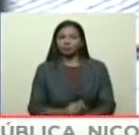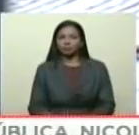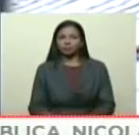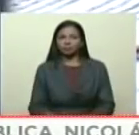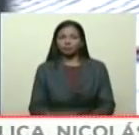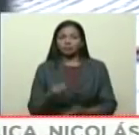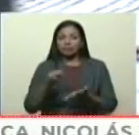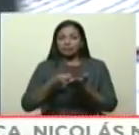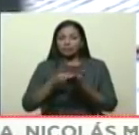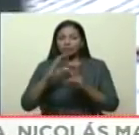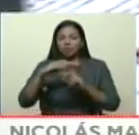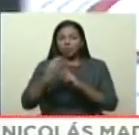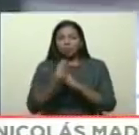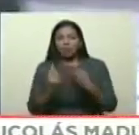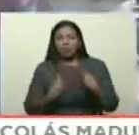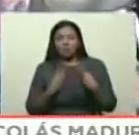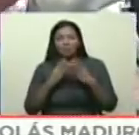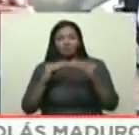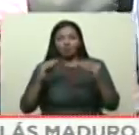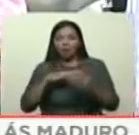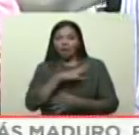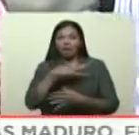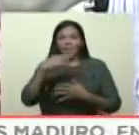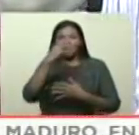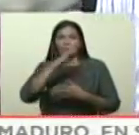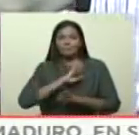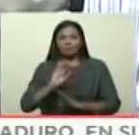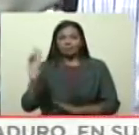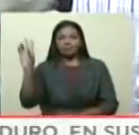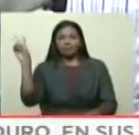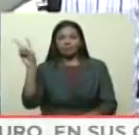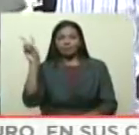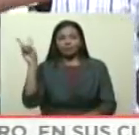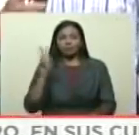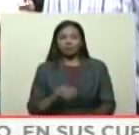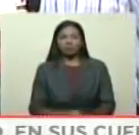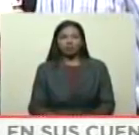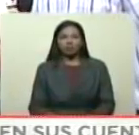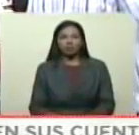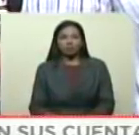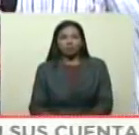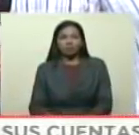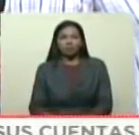Inversión en la cultura, en la vida, en el alma del país.